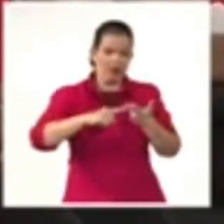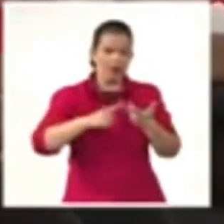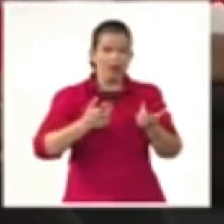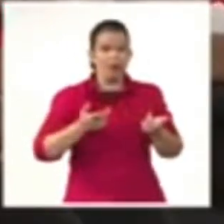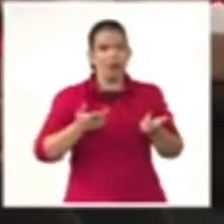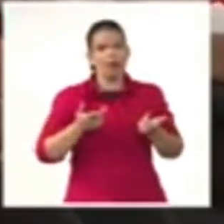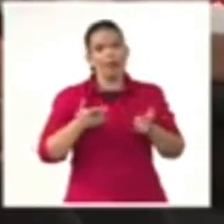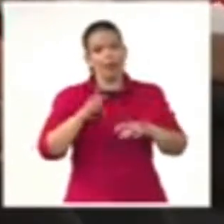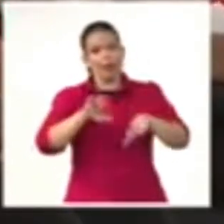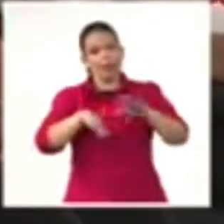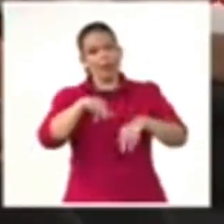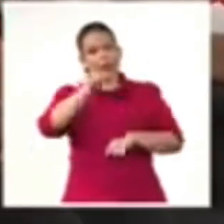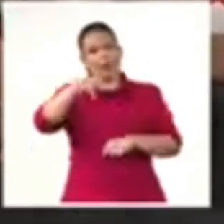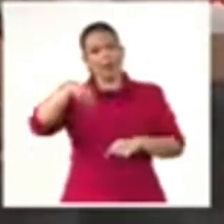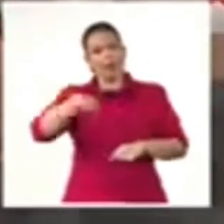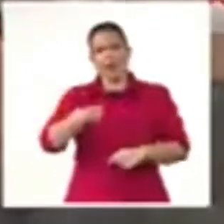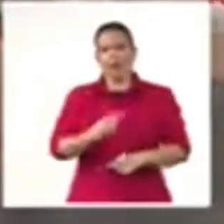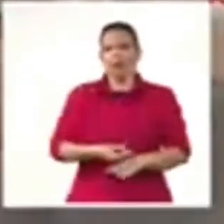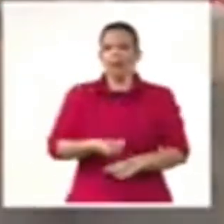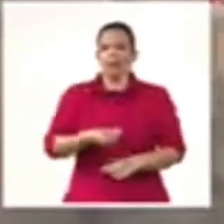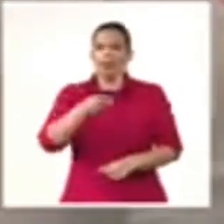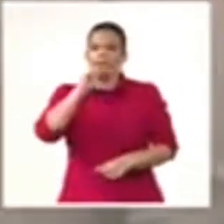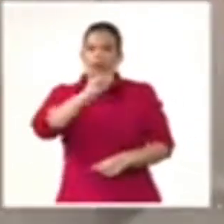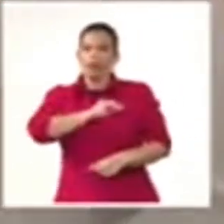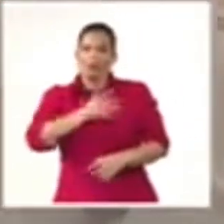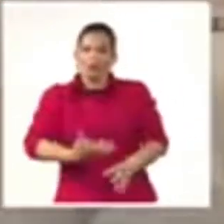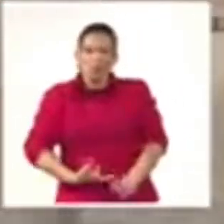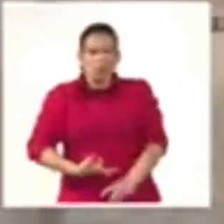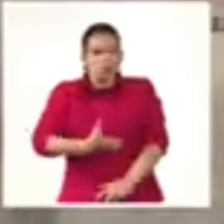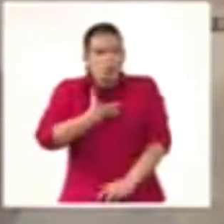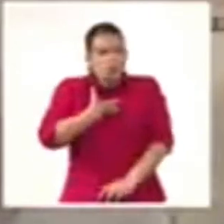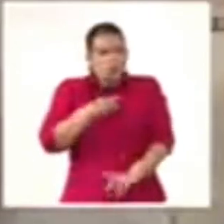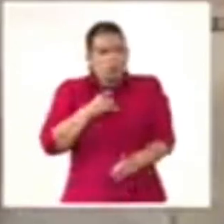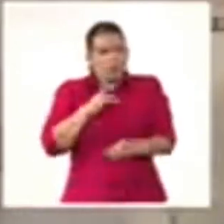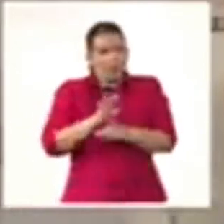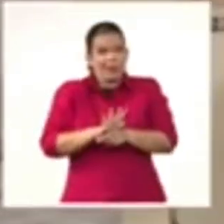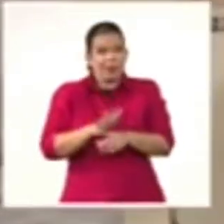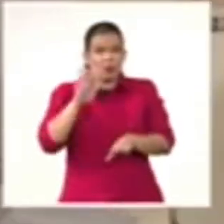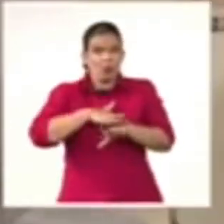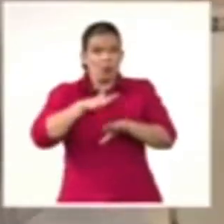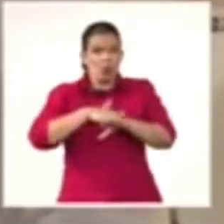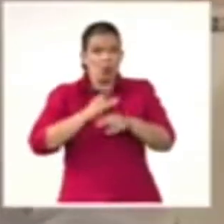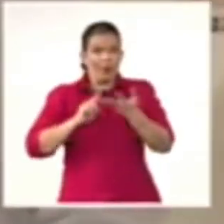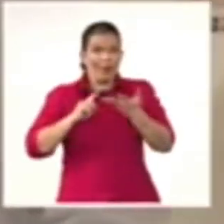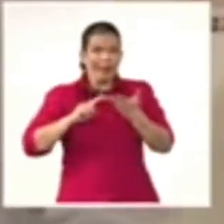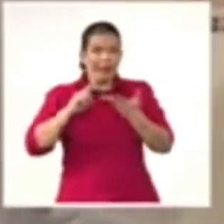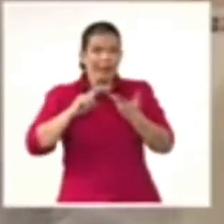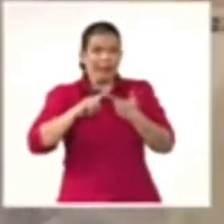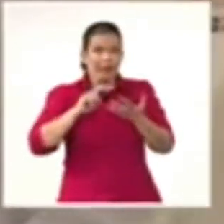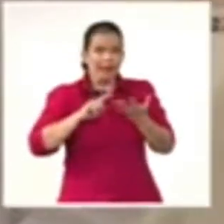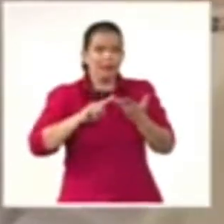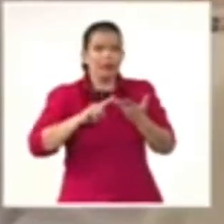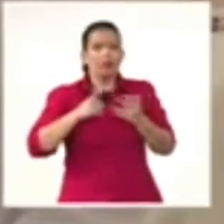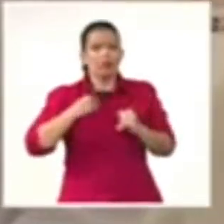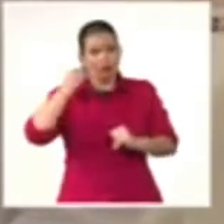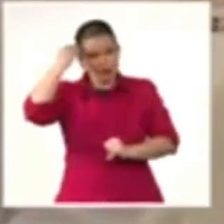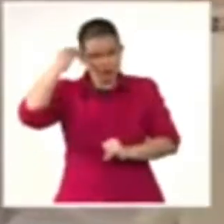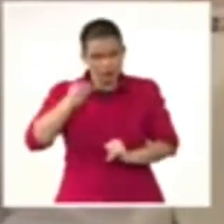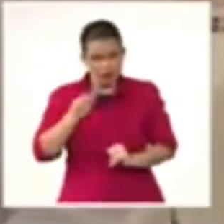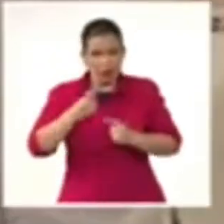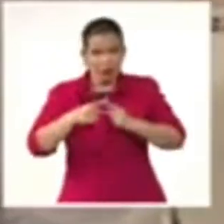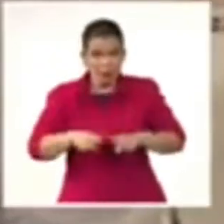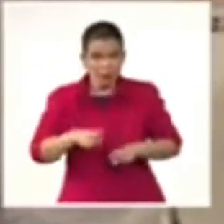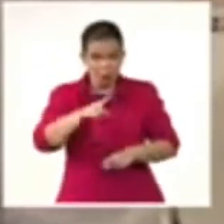maldiciendo, en el fondo de sus almas, todos comprenden que, ineficiencias aparte, el bloqueo está